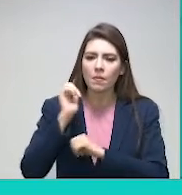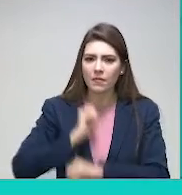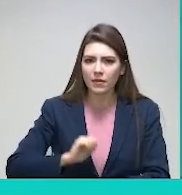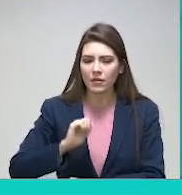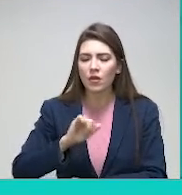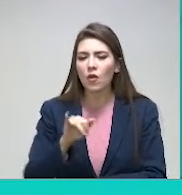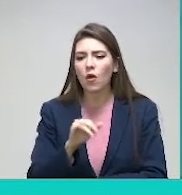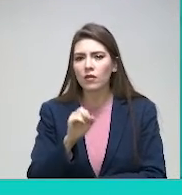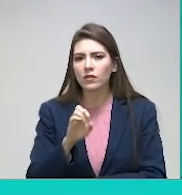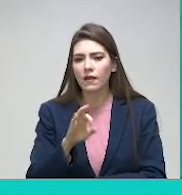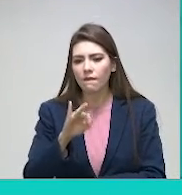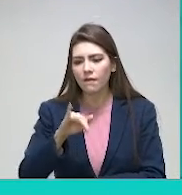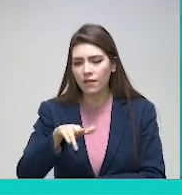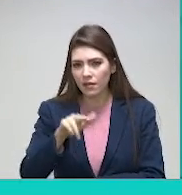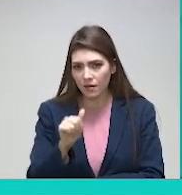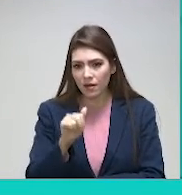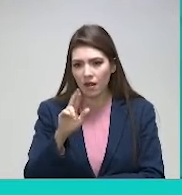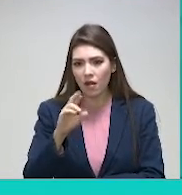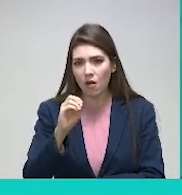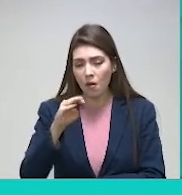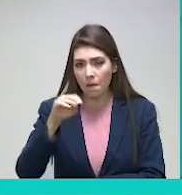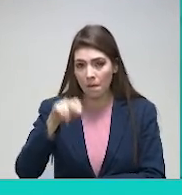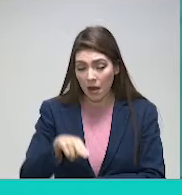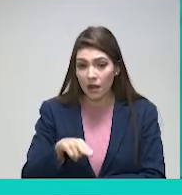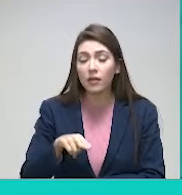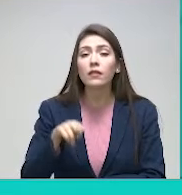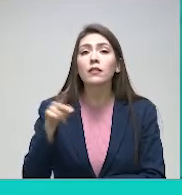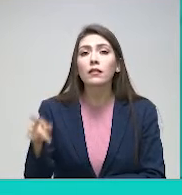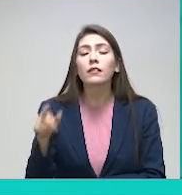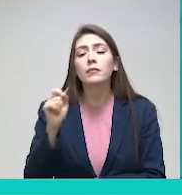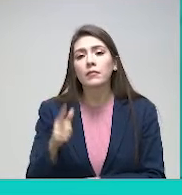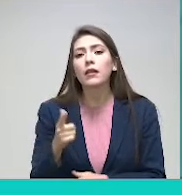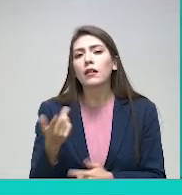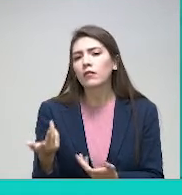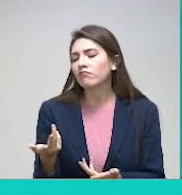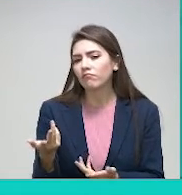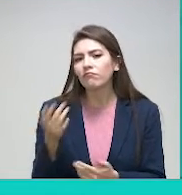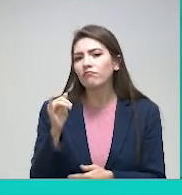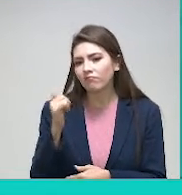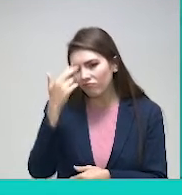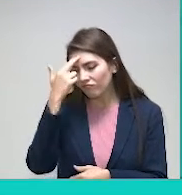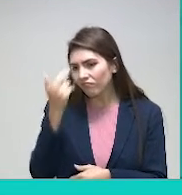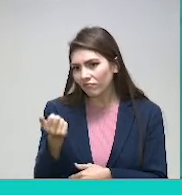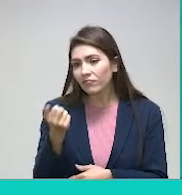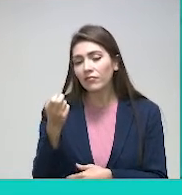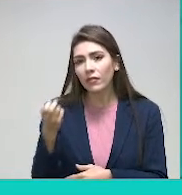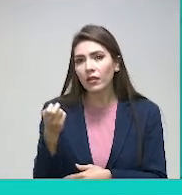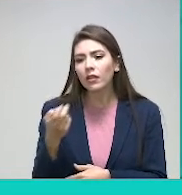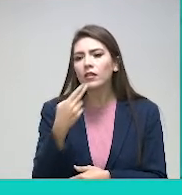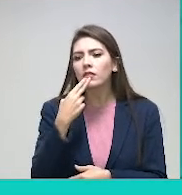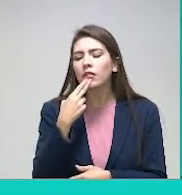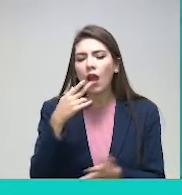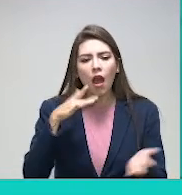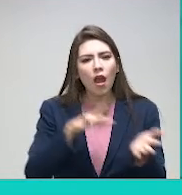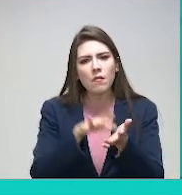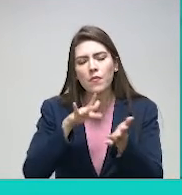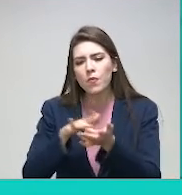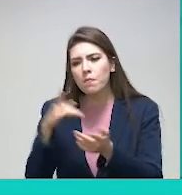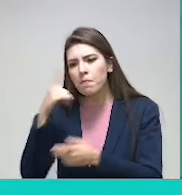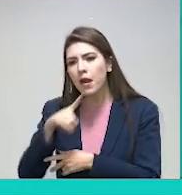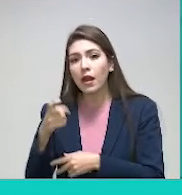Román, pues sin duda, aparte de nuestro trabajo, pues sin duda van a aportar para que todos estos